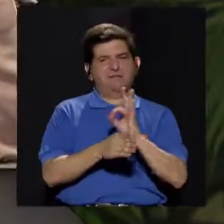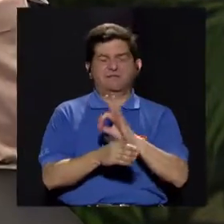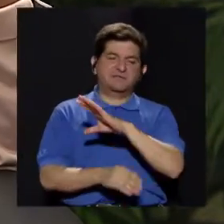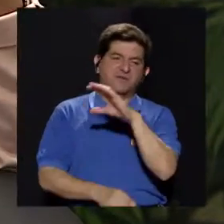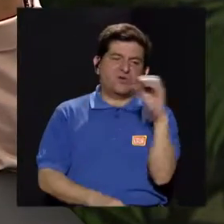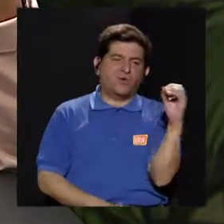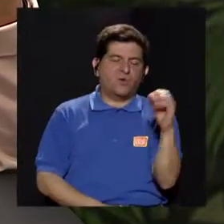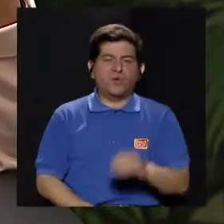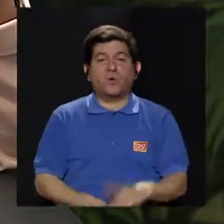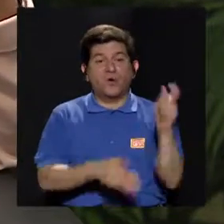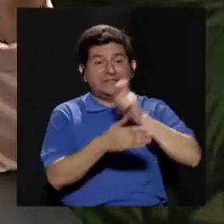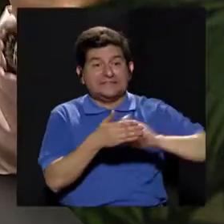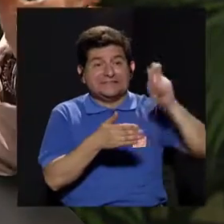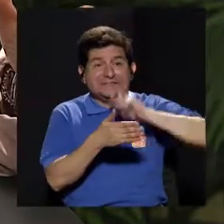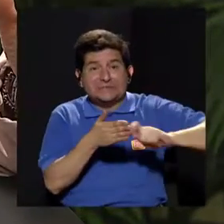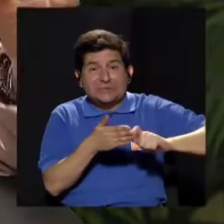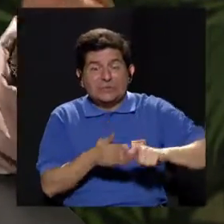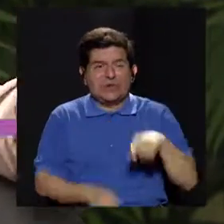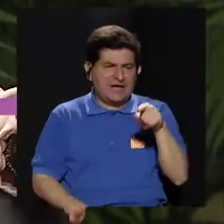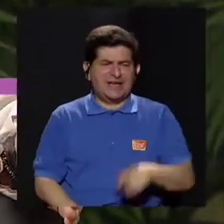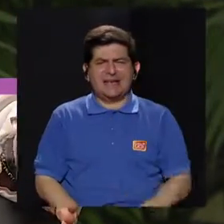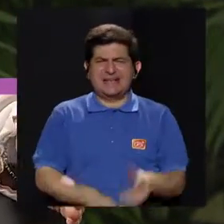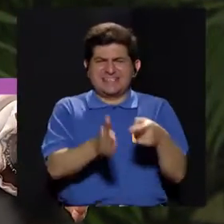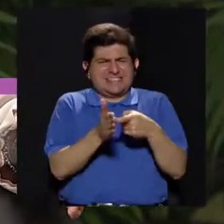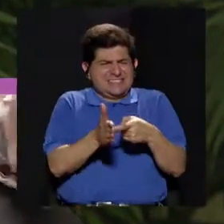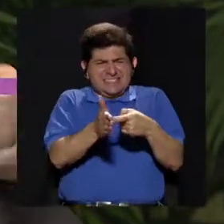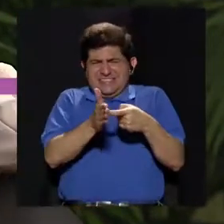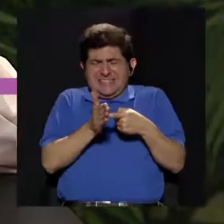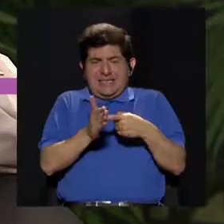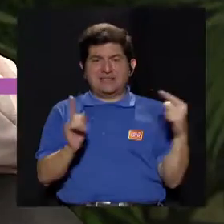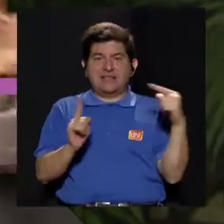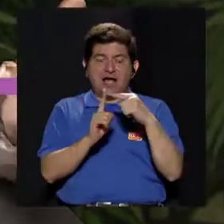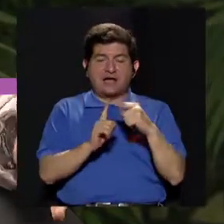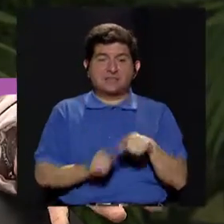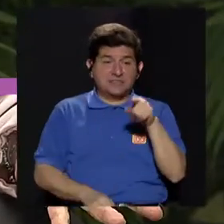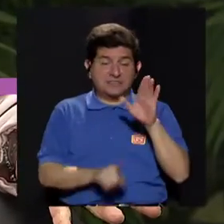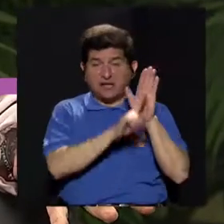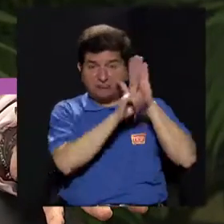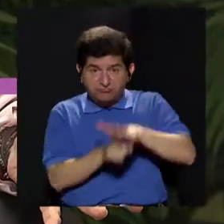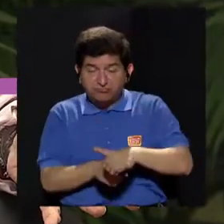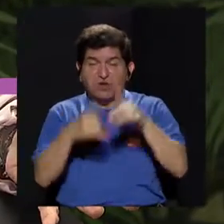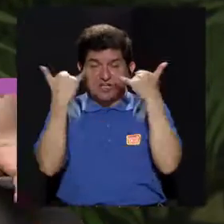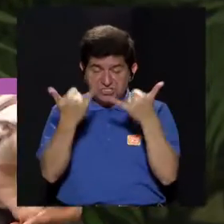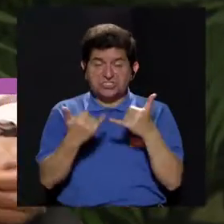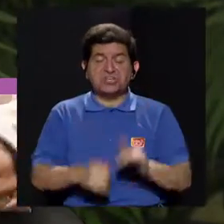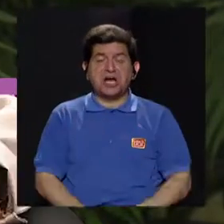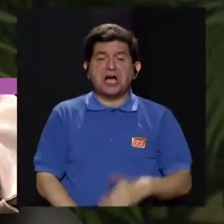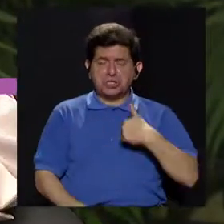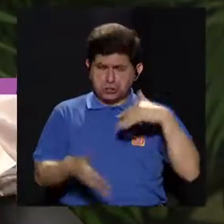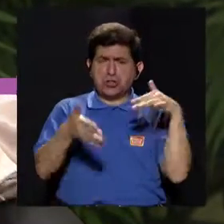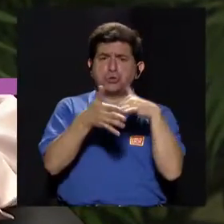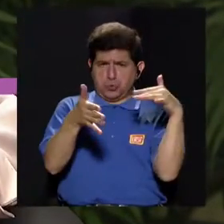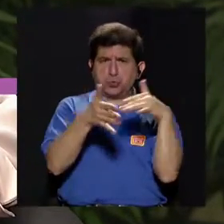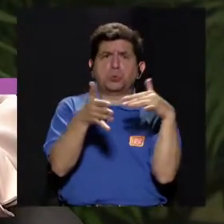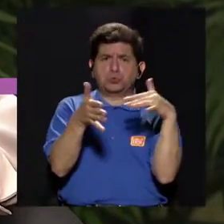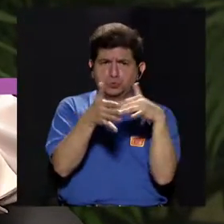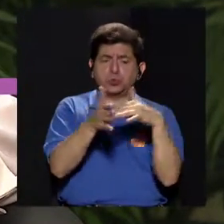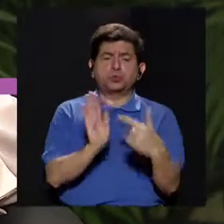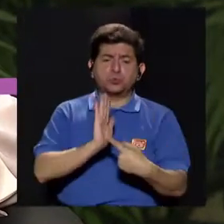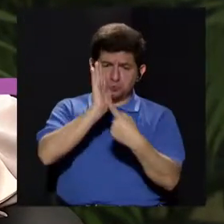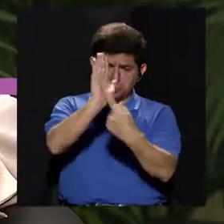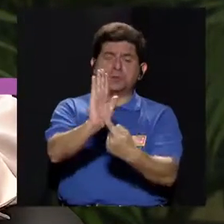disfuncionales, la escuela, las demandas escolares, hasta el bullying. Sí. Ya sea, hay estudios